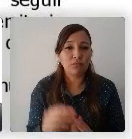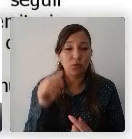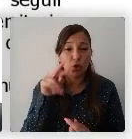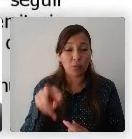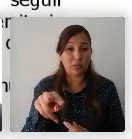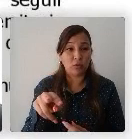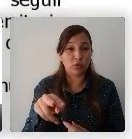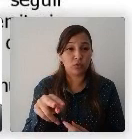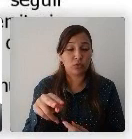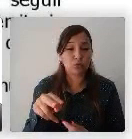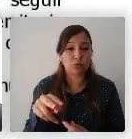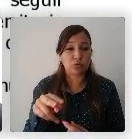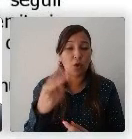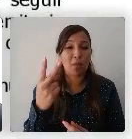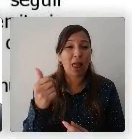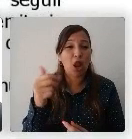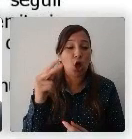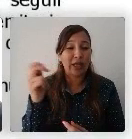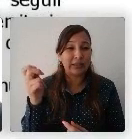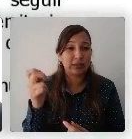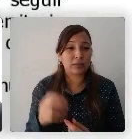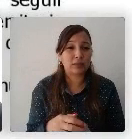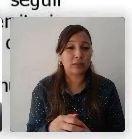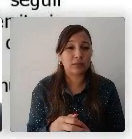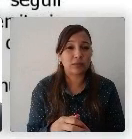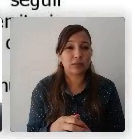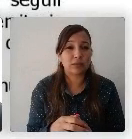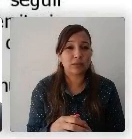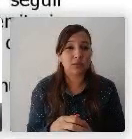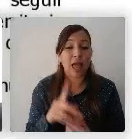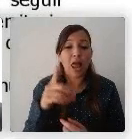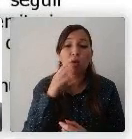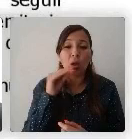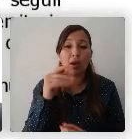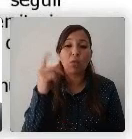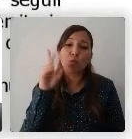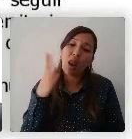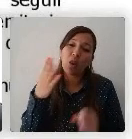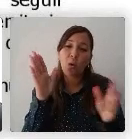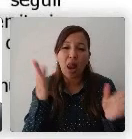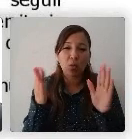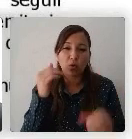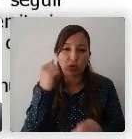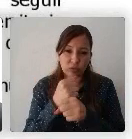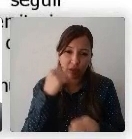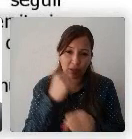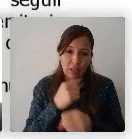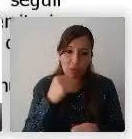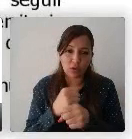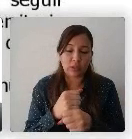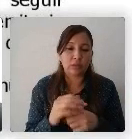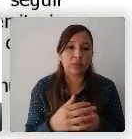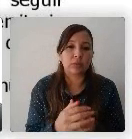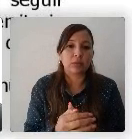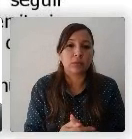justamente de estos valores, vamos a hablar de algunos emprendedores. Bueno, la van a ver a Juancito más